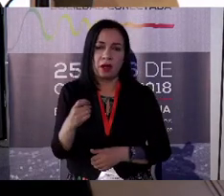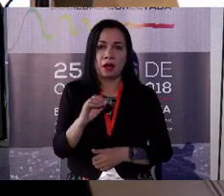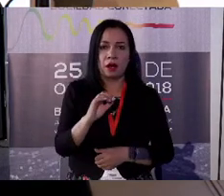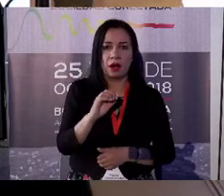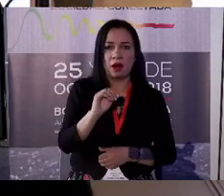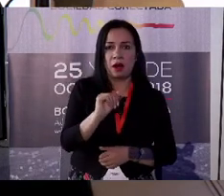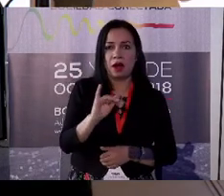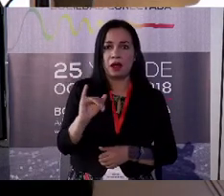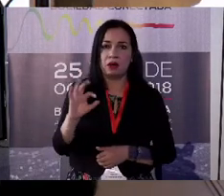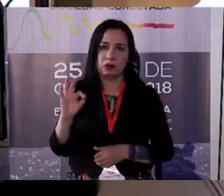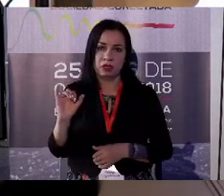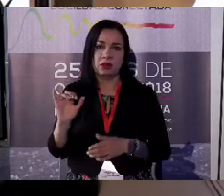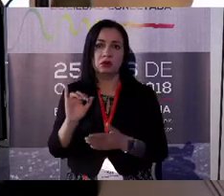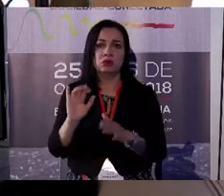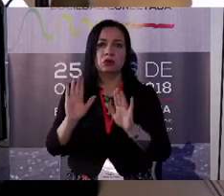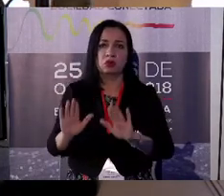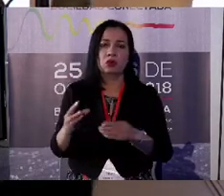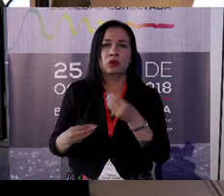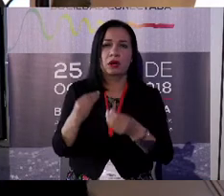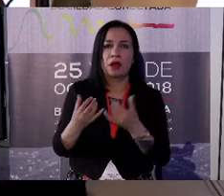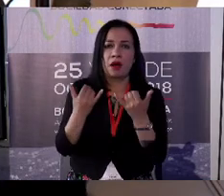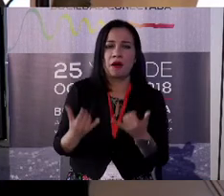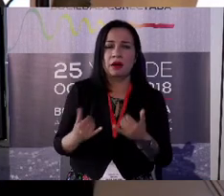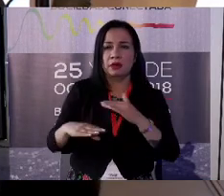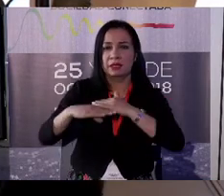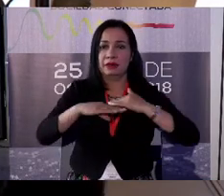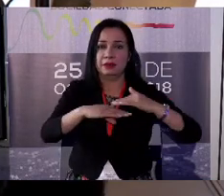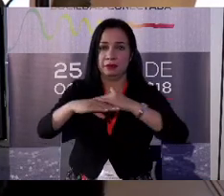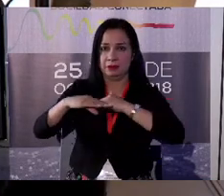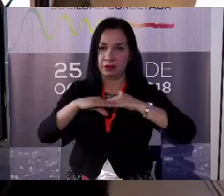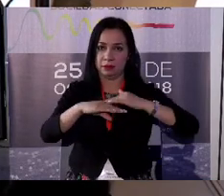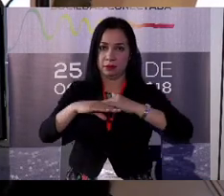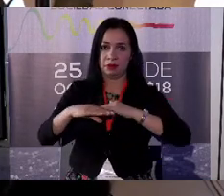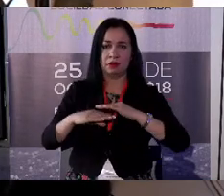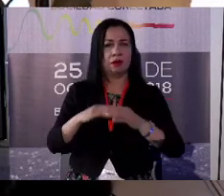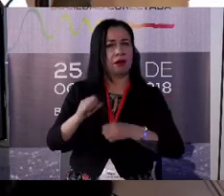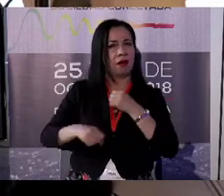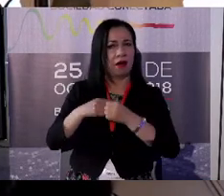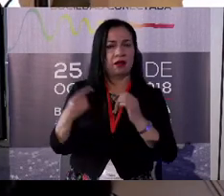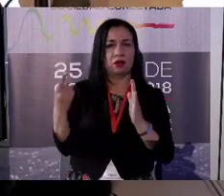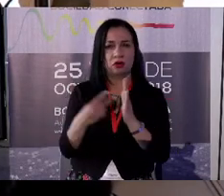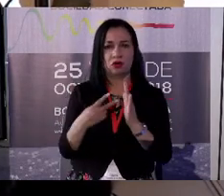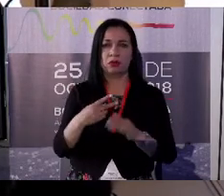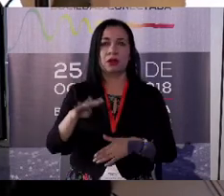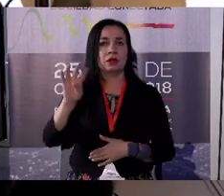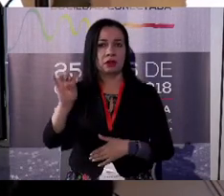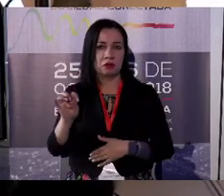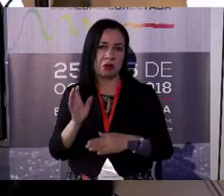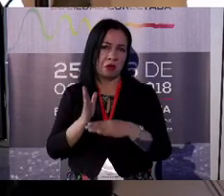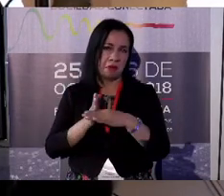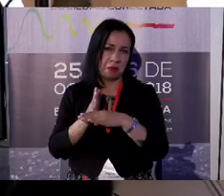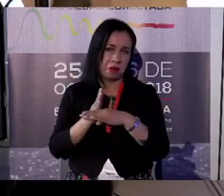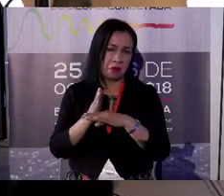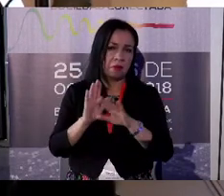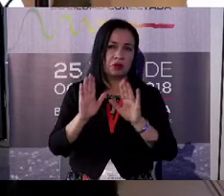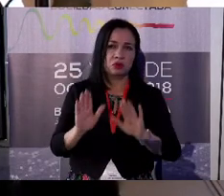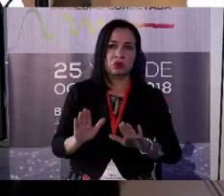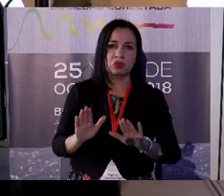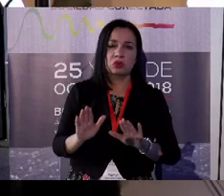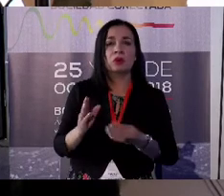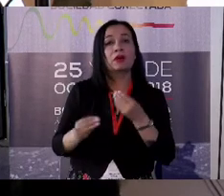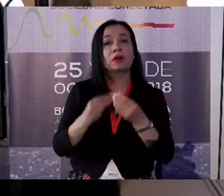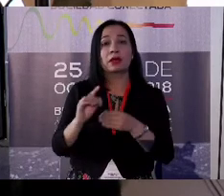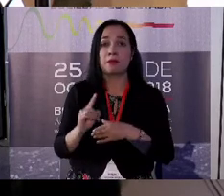es un pre-release del estándar, pero y que a mediados de 2019, incluso cuando estén los primeros